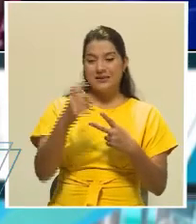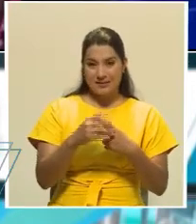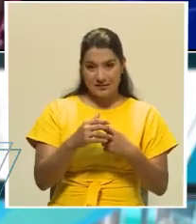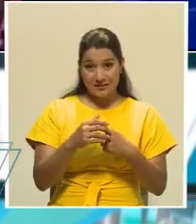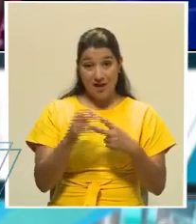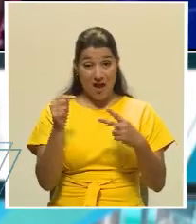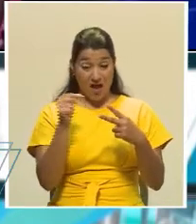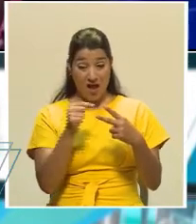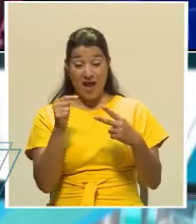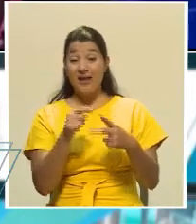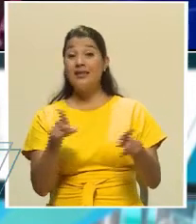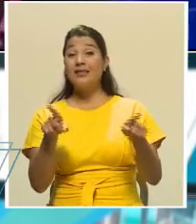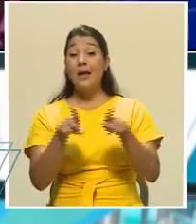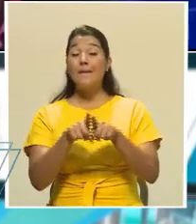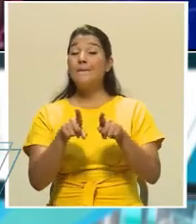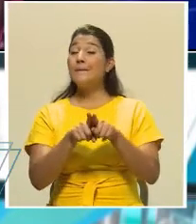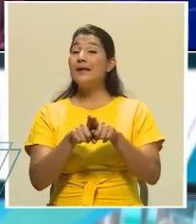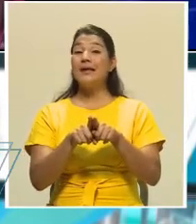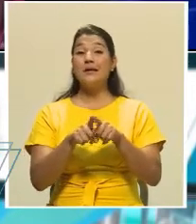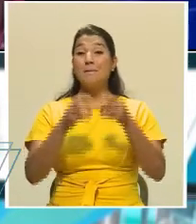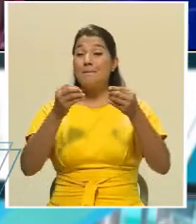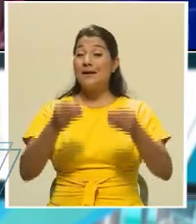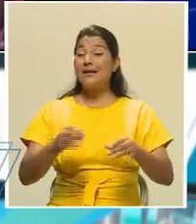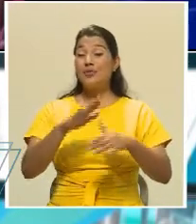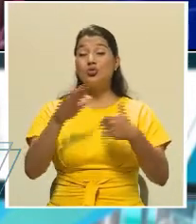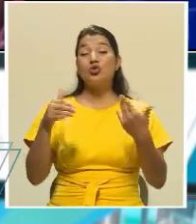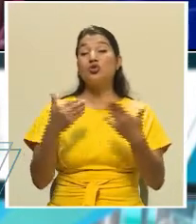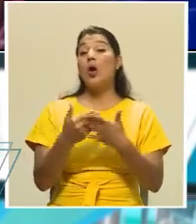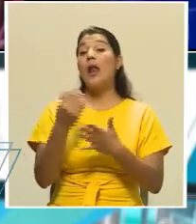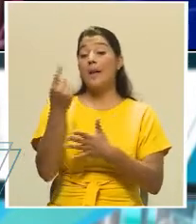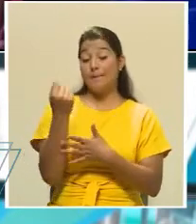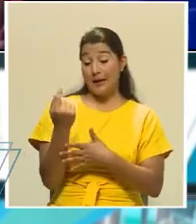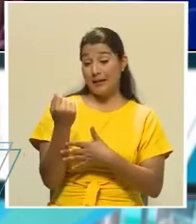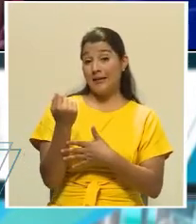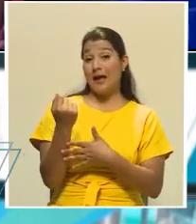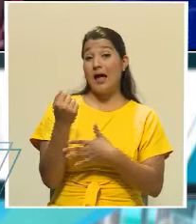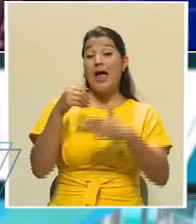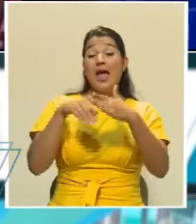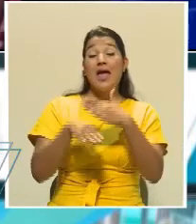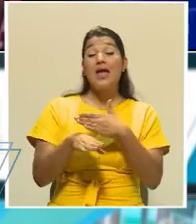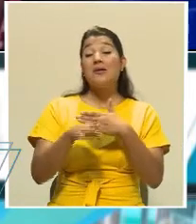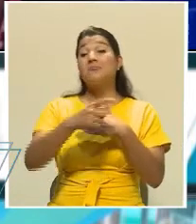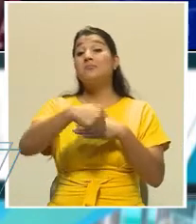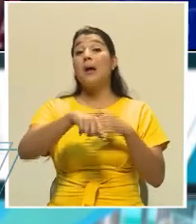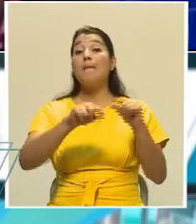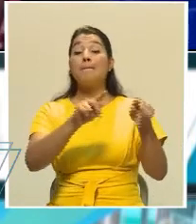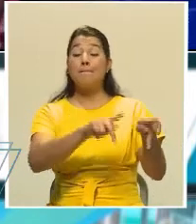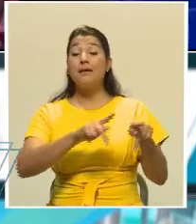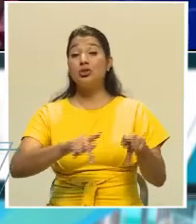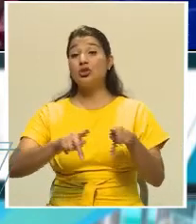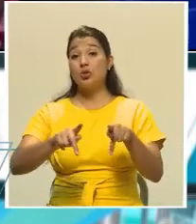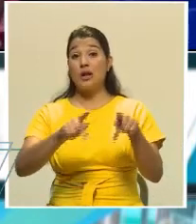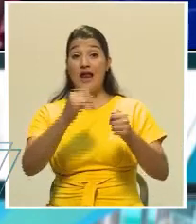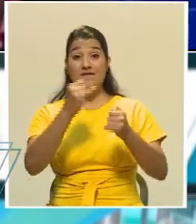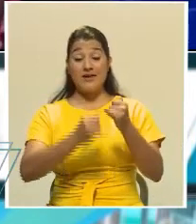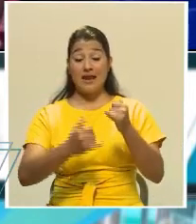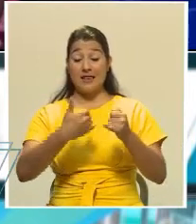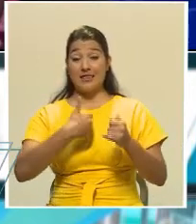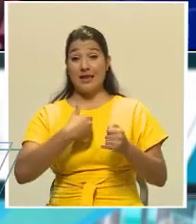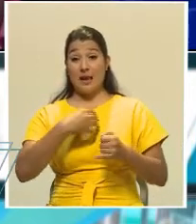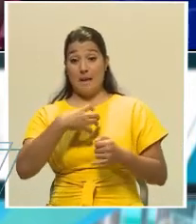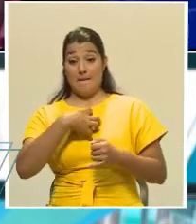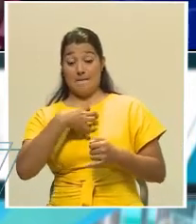Ahí también se va toda la plata del mundo en un grupo de gente que se beneficia y